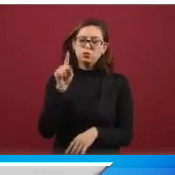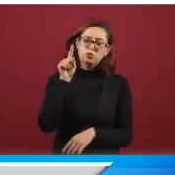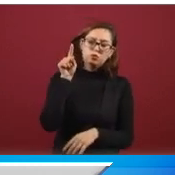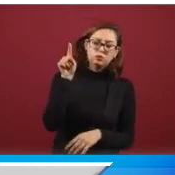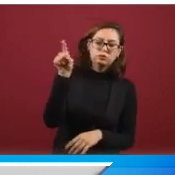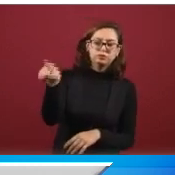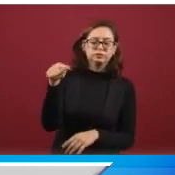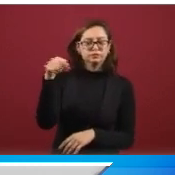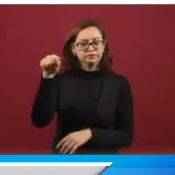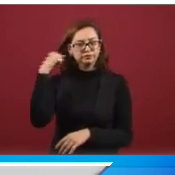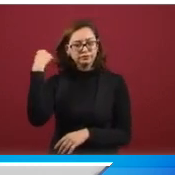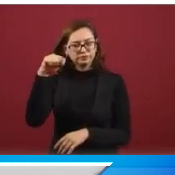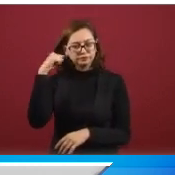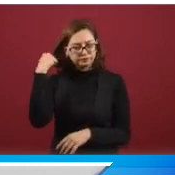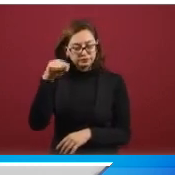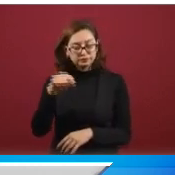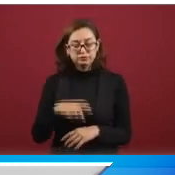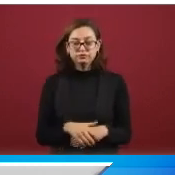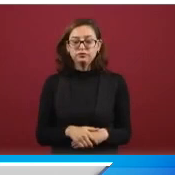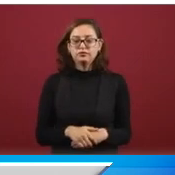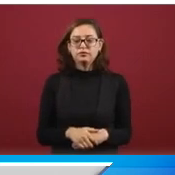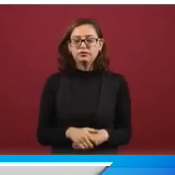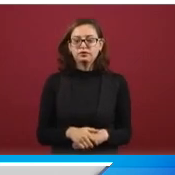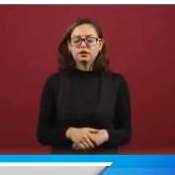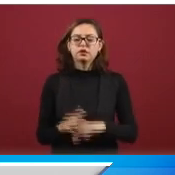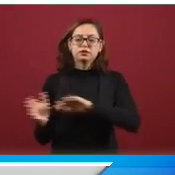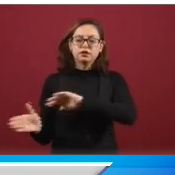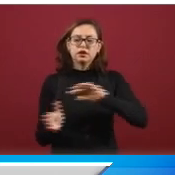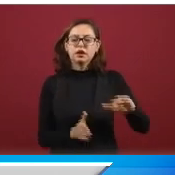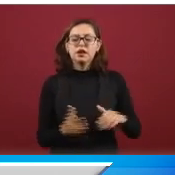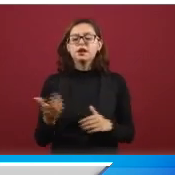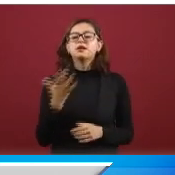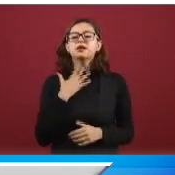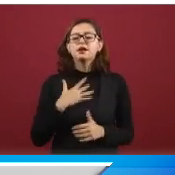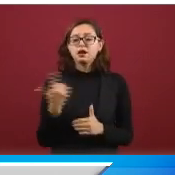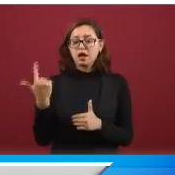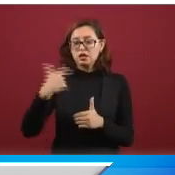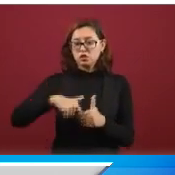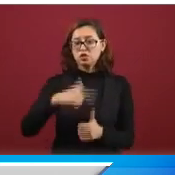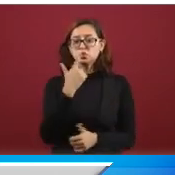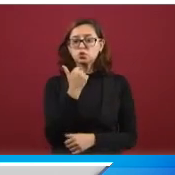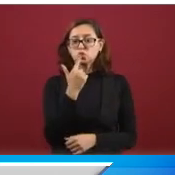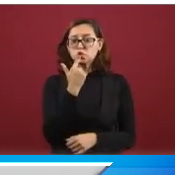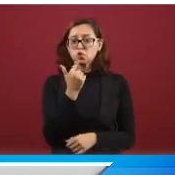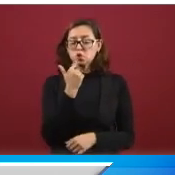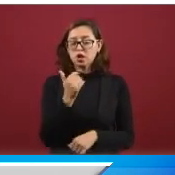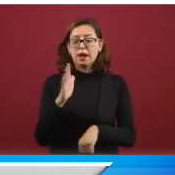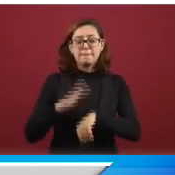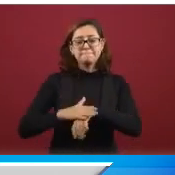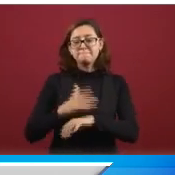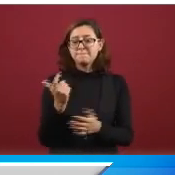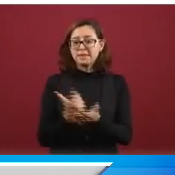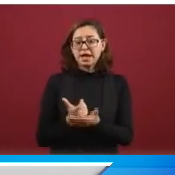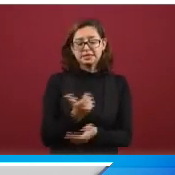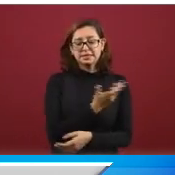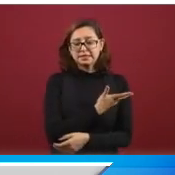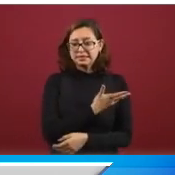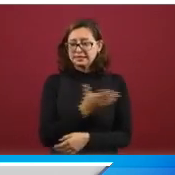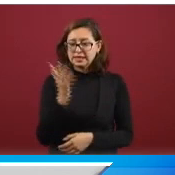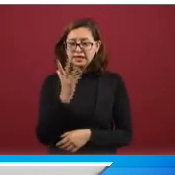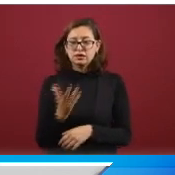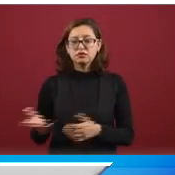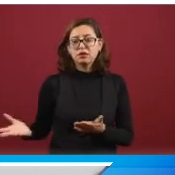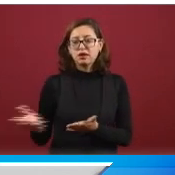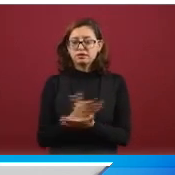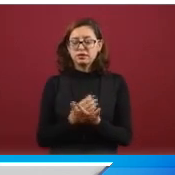Rendichicas a 20.49, gas LP en cilindros marca Servigas a 14.16 por kilogramo, gas LP estacionario